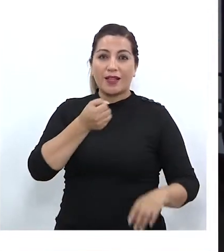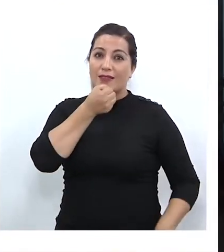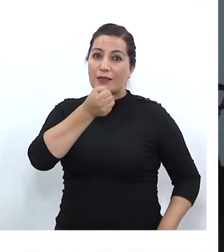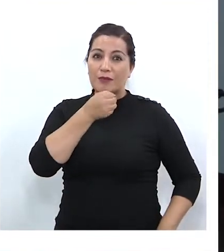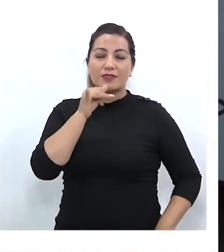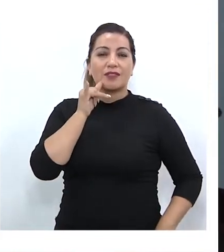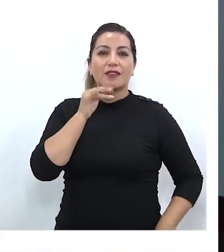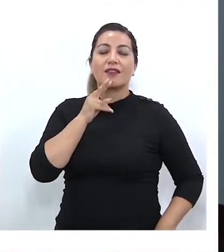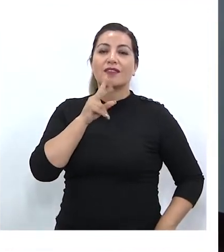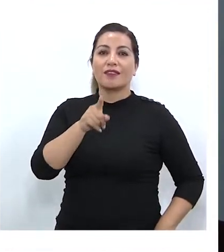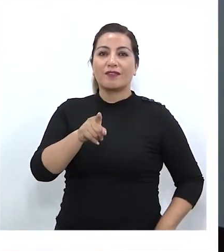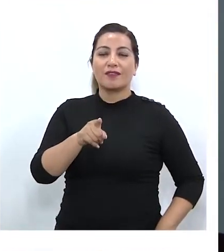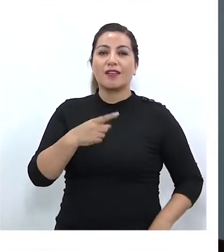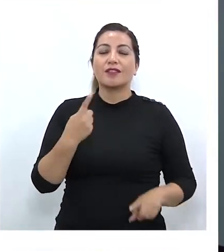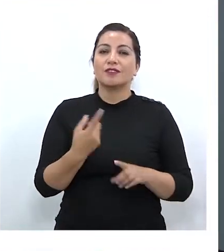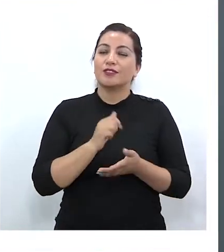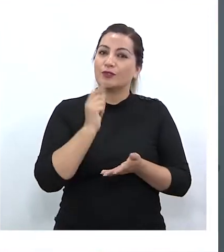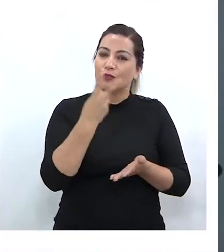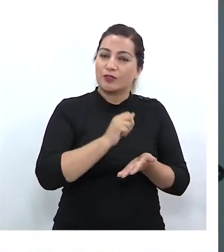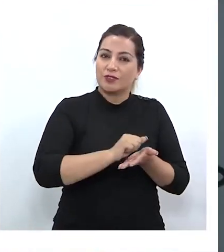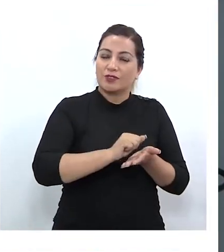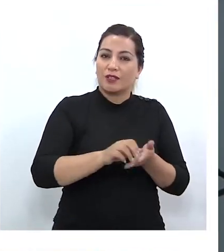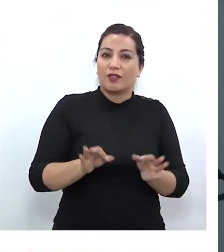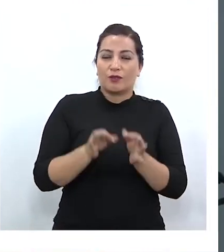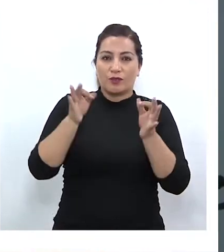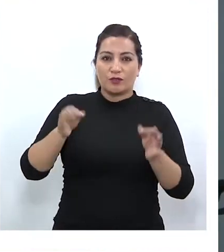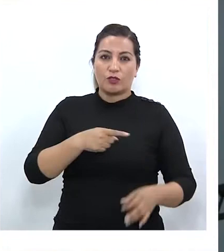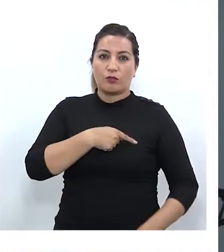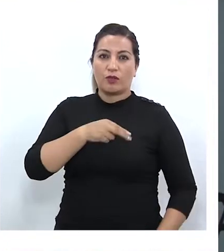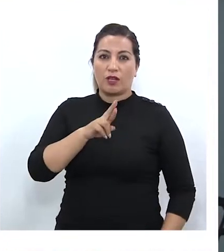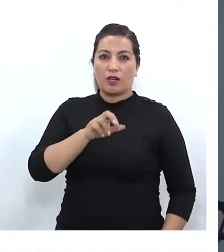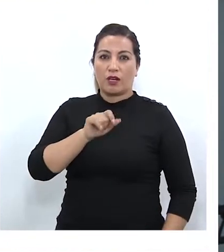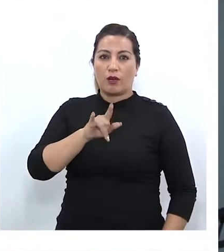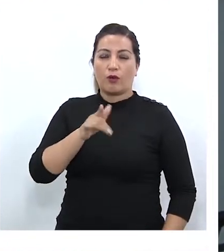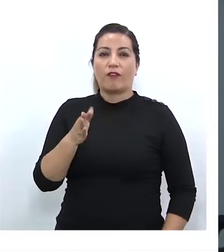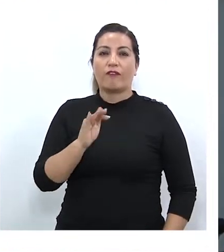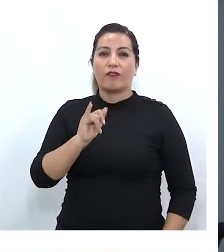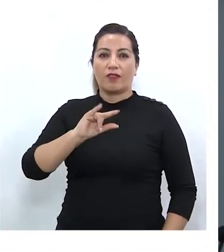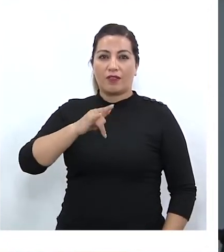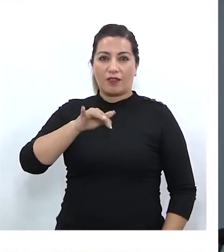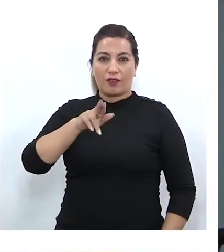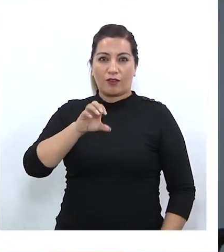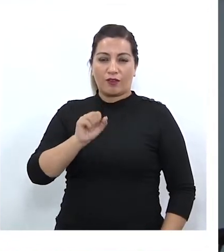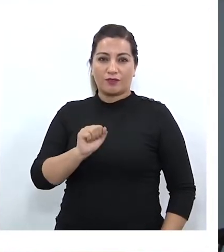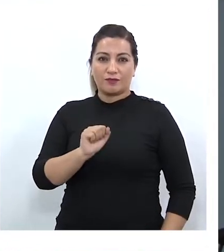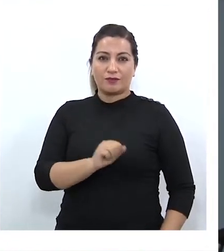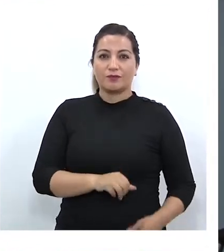prensa en Iquique Televisión, en esta oportunidad con el subsecretario de Educación, Raúl Figueroa Salas.